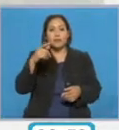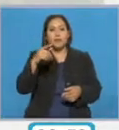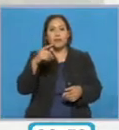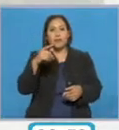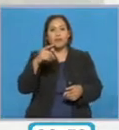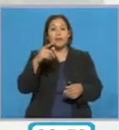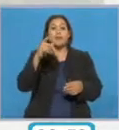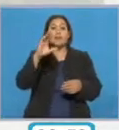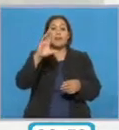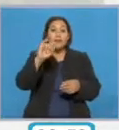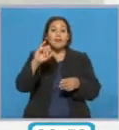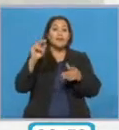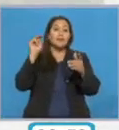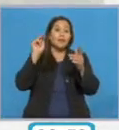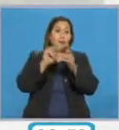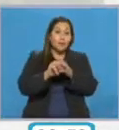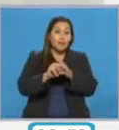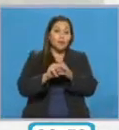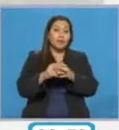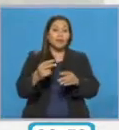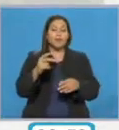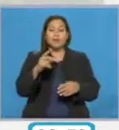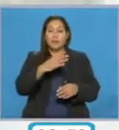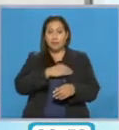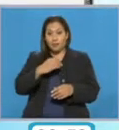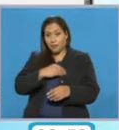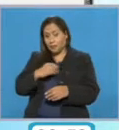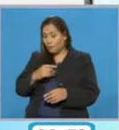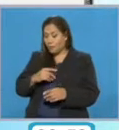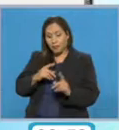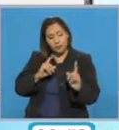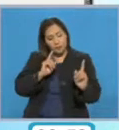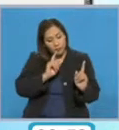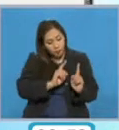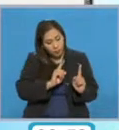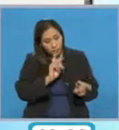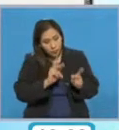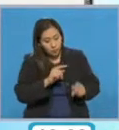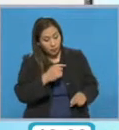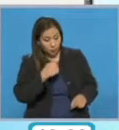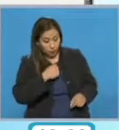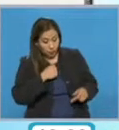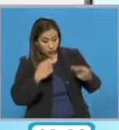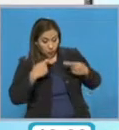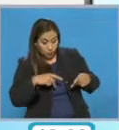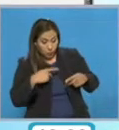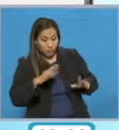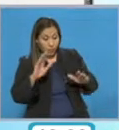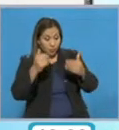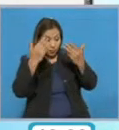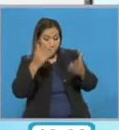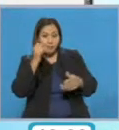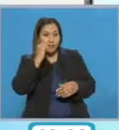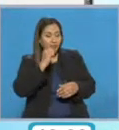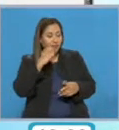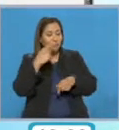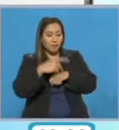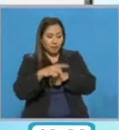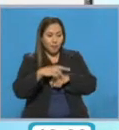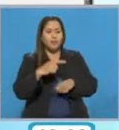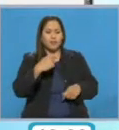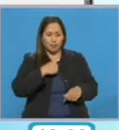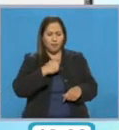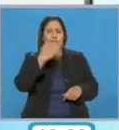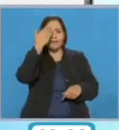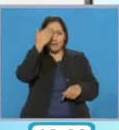un atentado. Antes de eso, él platica con uno de sus hijos y le dice que como personas públicas siempre están expuestas, entonces es algo que él ya sabía. Sí.